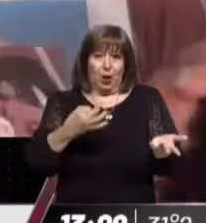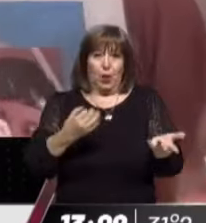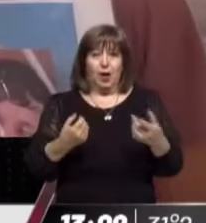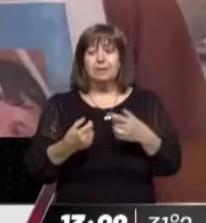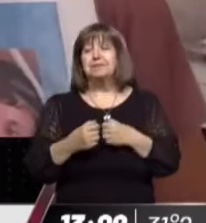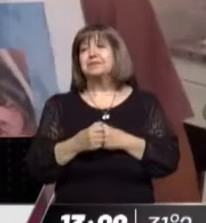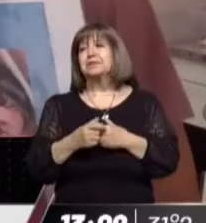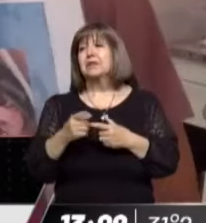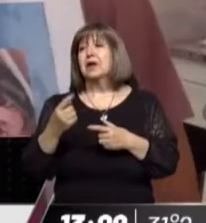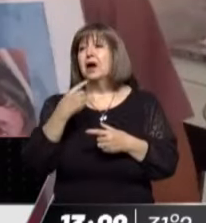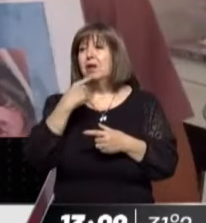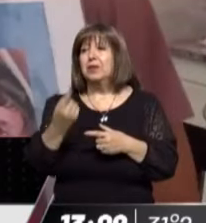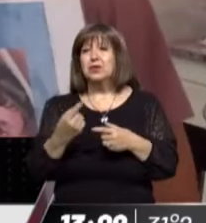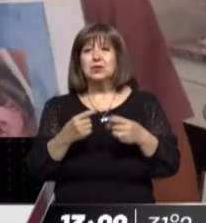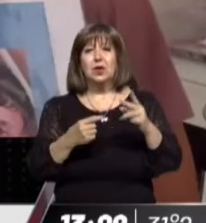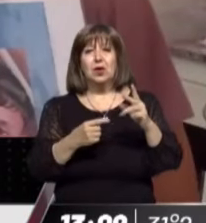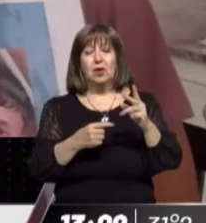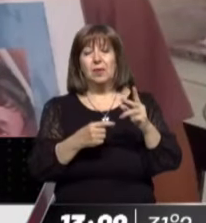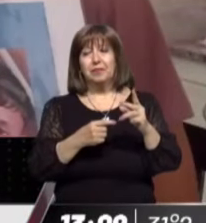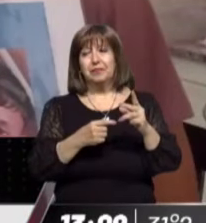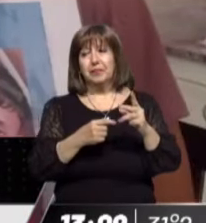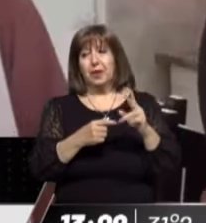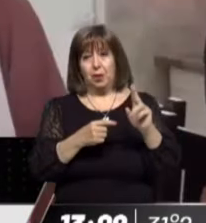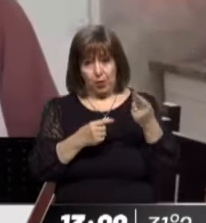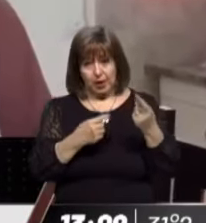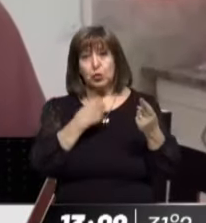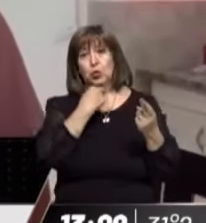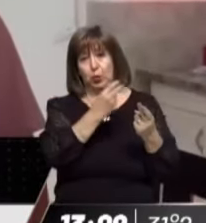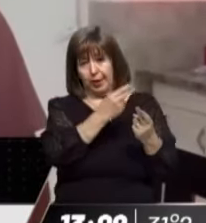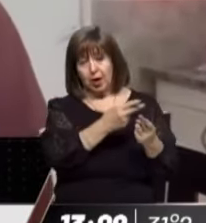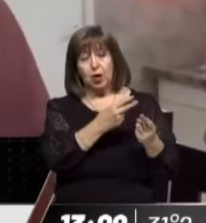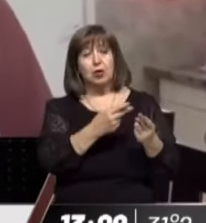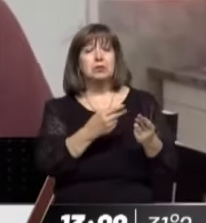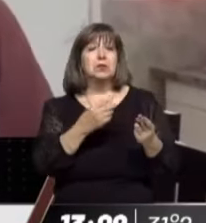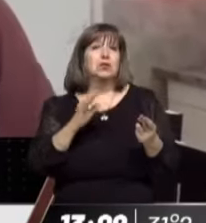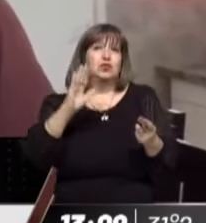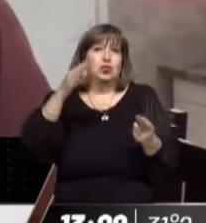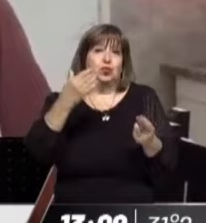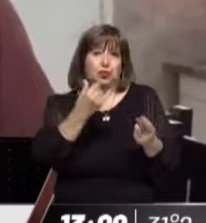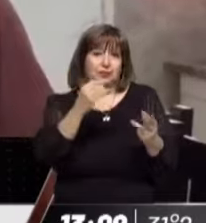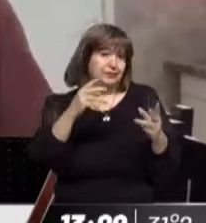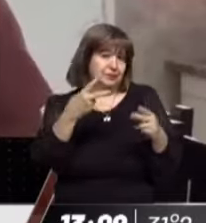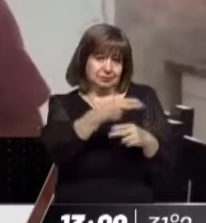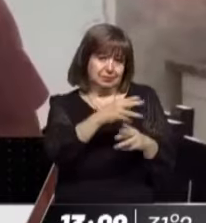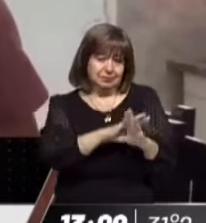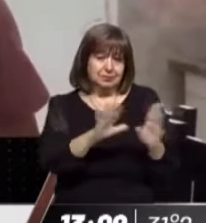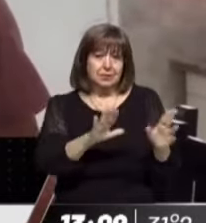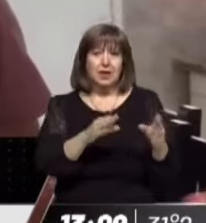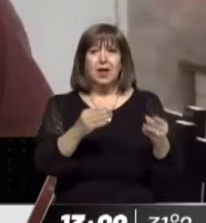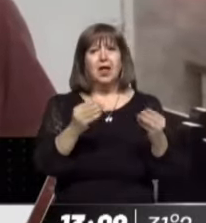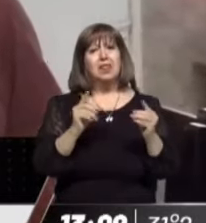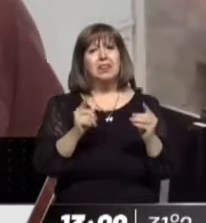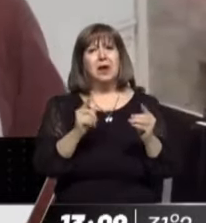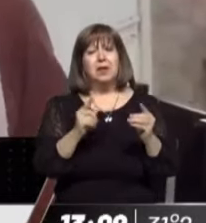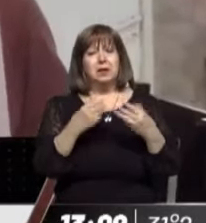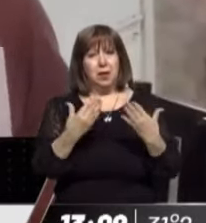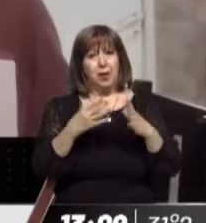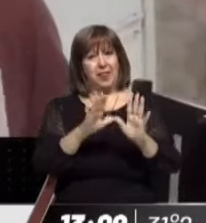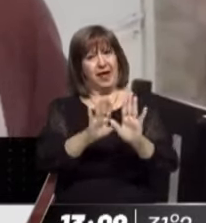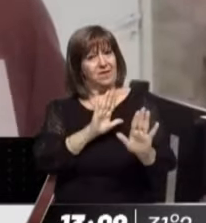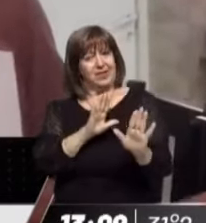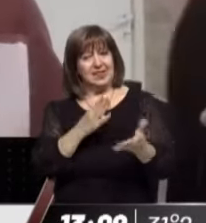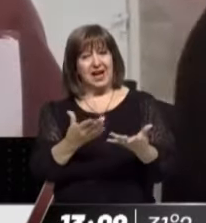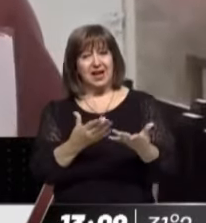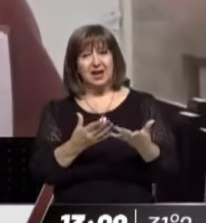agravada ustedes pierden a su hijo un chico de 18 años con toda una vida por delante pero sobre todo porque se podría haber evitado porque en